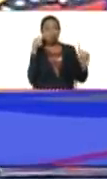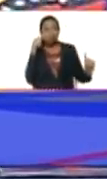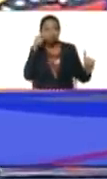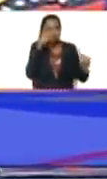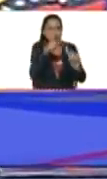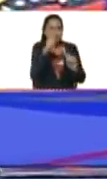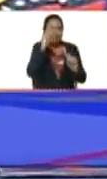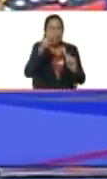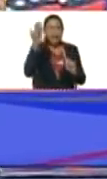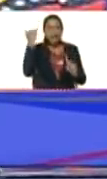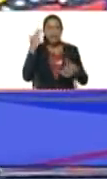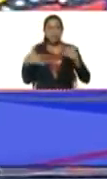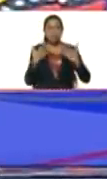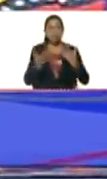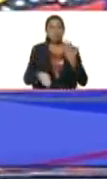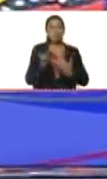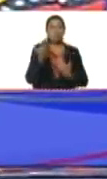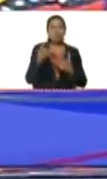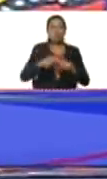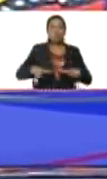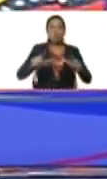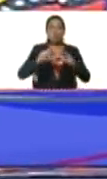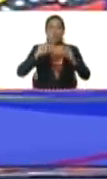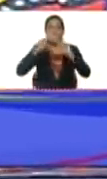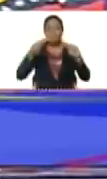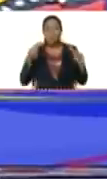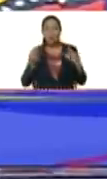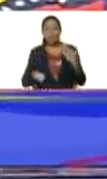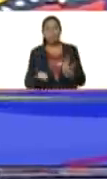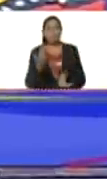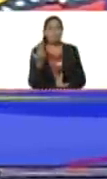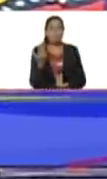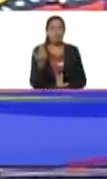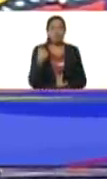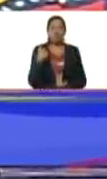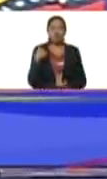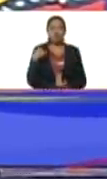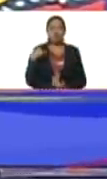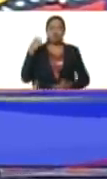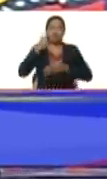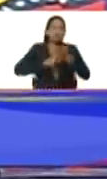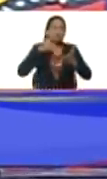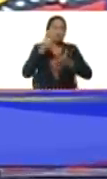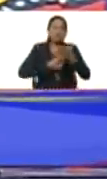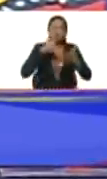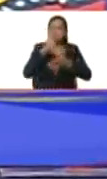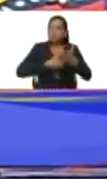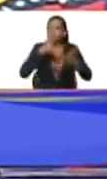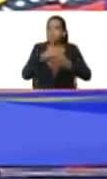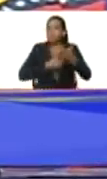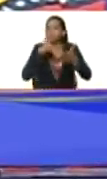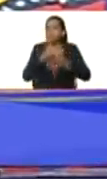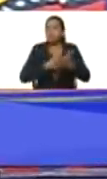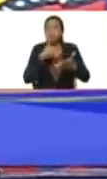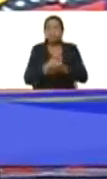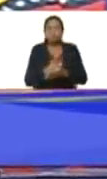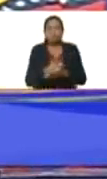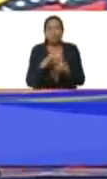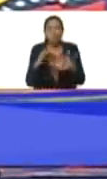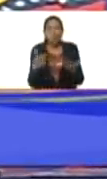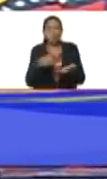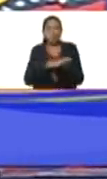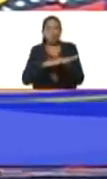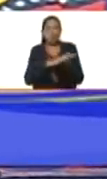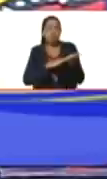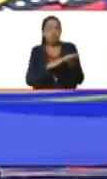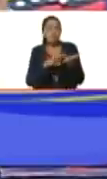Ayer estuvimos un acto muy importante de los cuadrantes de paz y yo vengo insistiendo, la solución